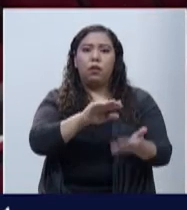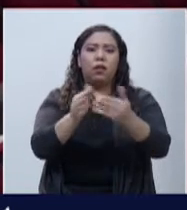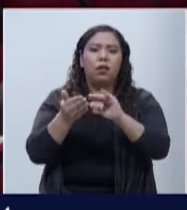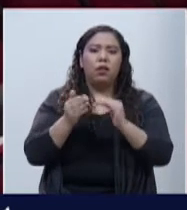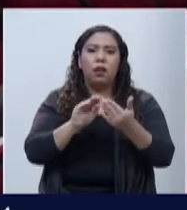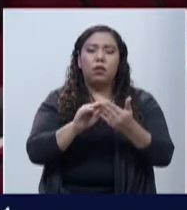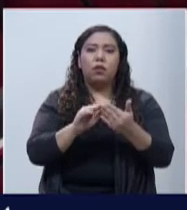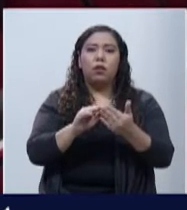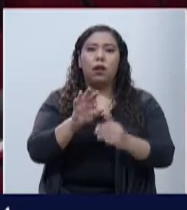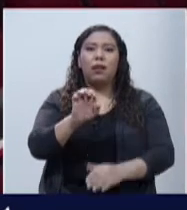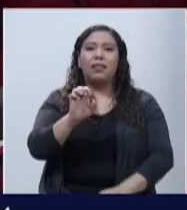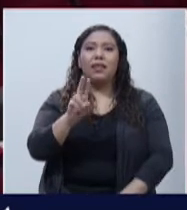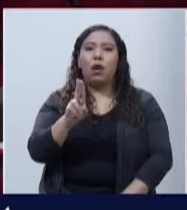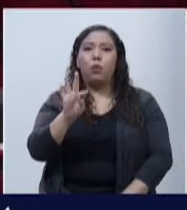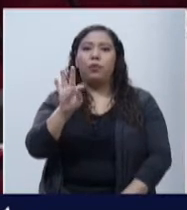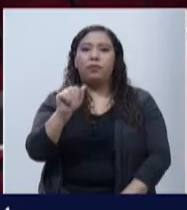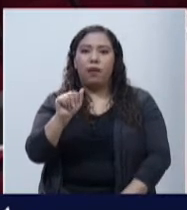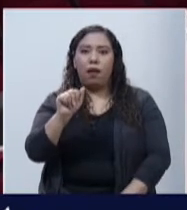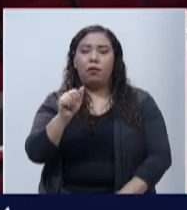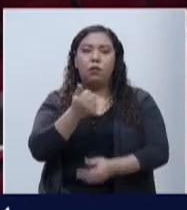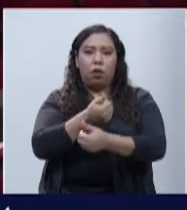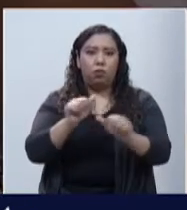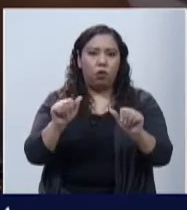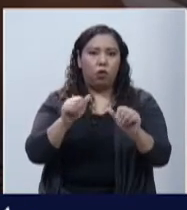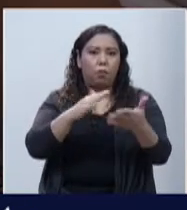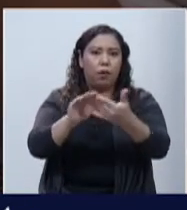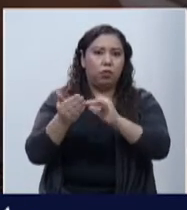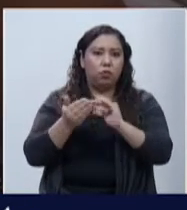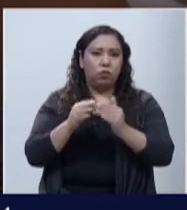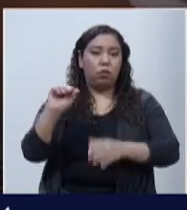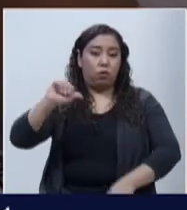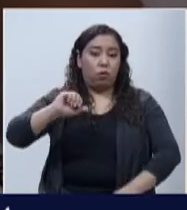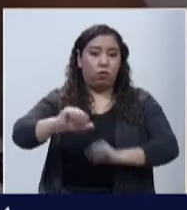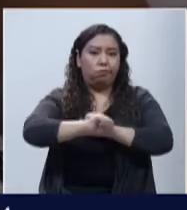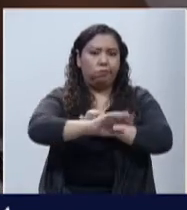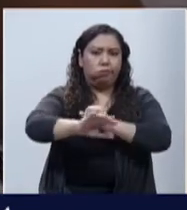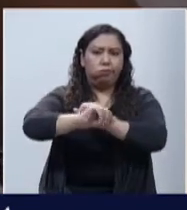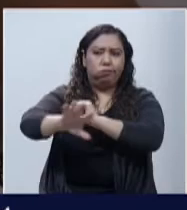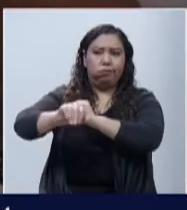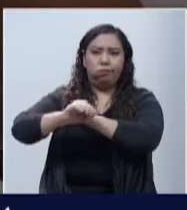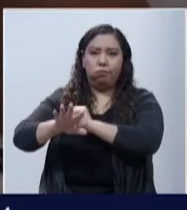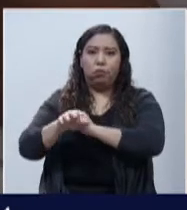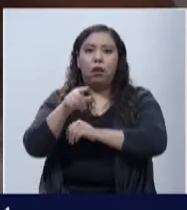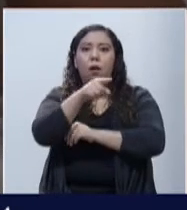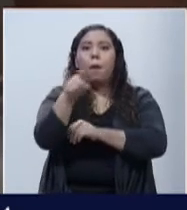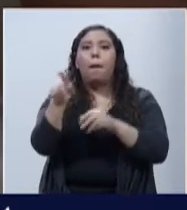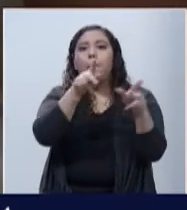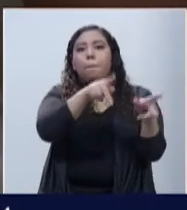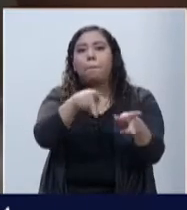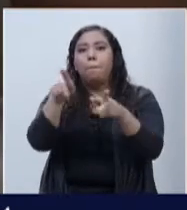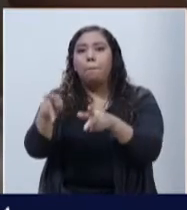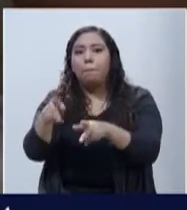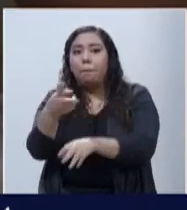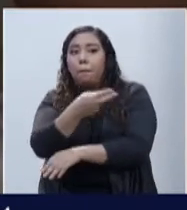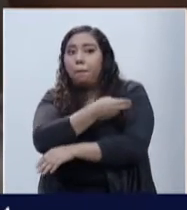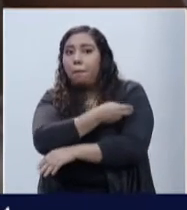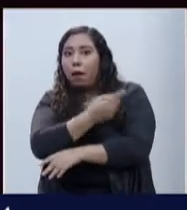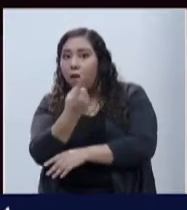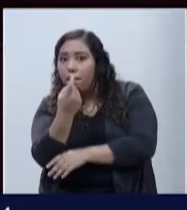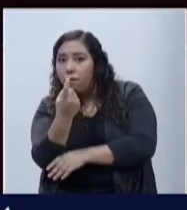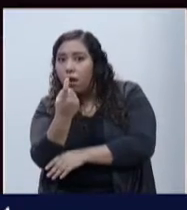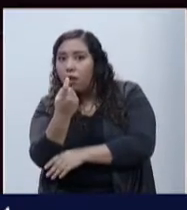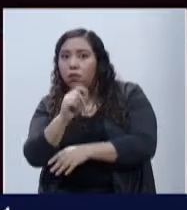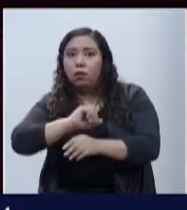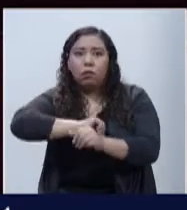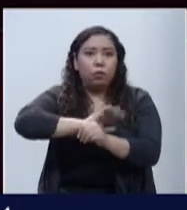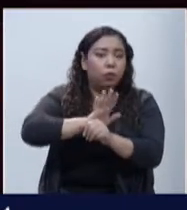de ceuta ha puesto hoy en marcha una campaña pionera a nivel nacional para captar zonas que quedan sin vacunar contra la cob y